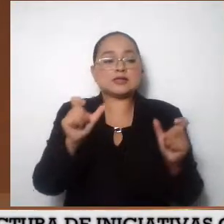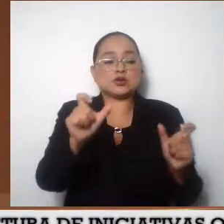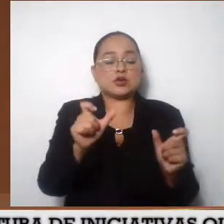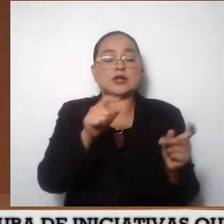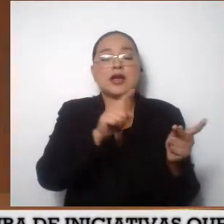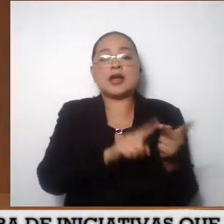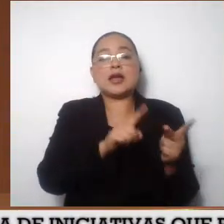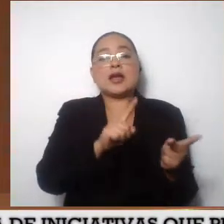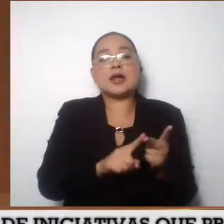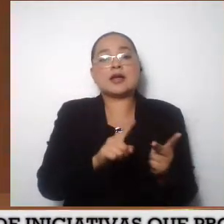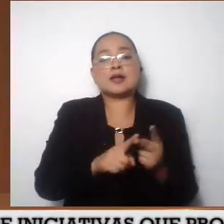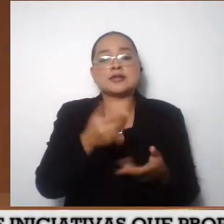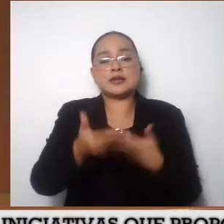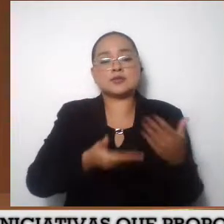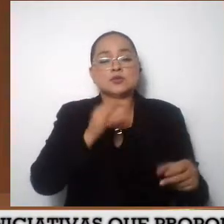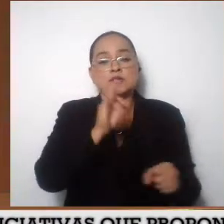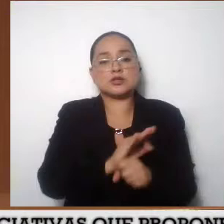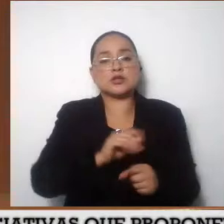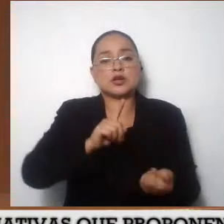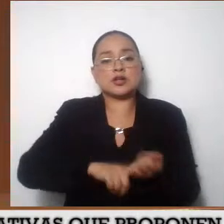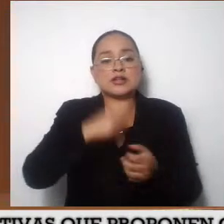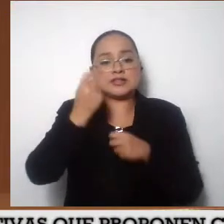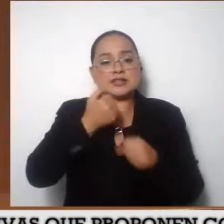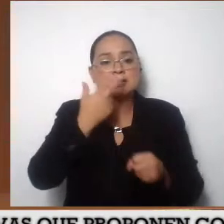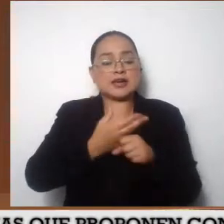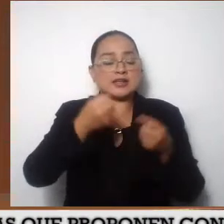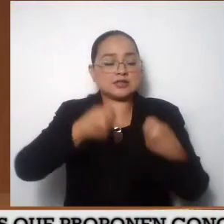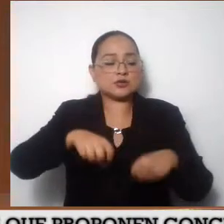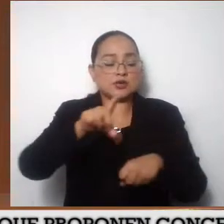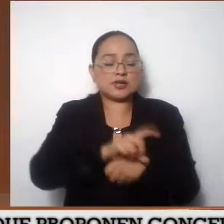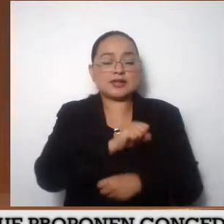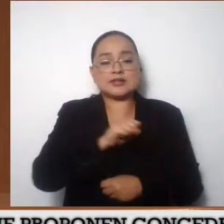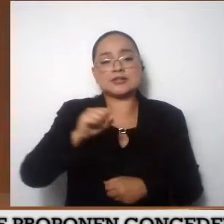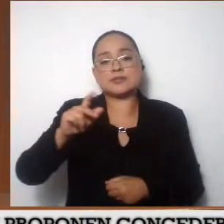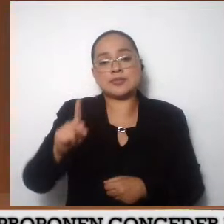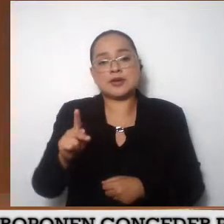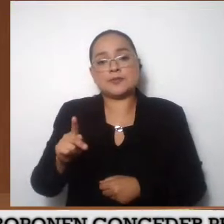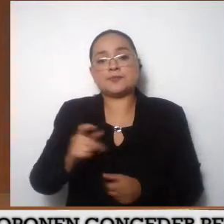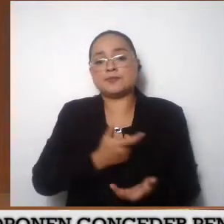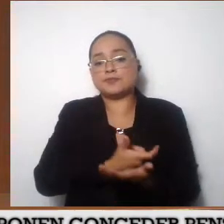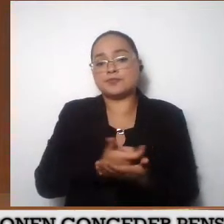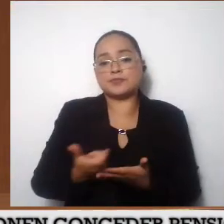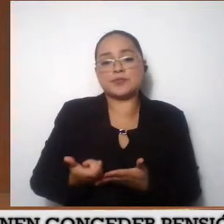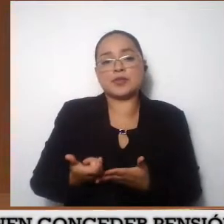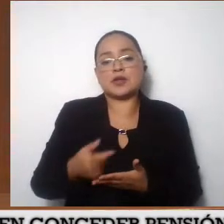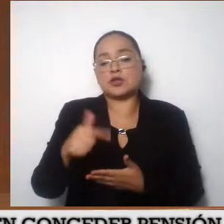de Servicios de Protección de la Secretaría de Seguridad Pública. Importe